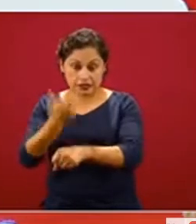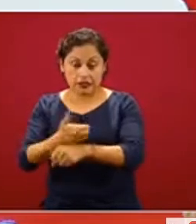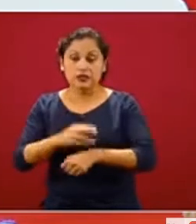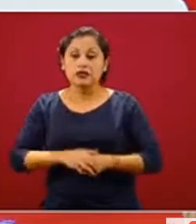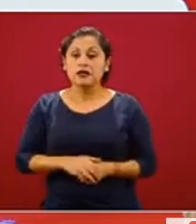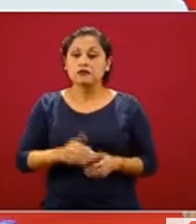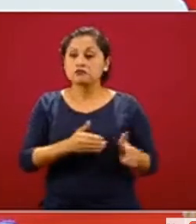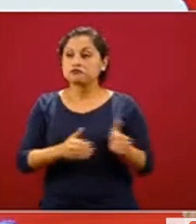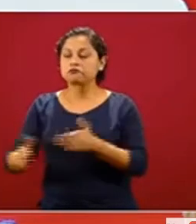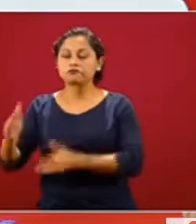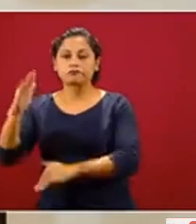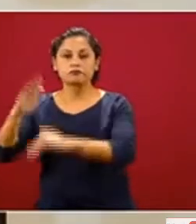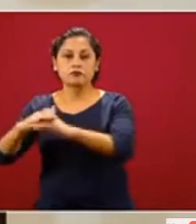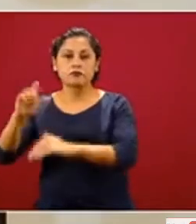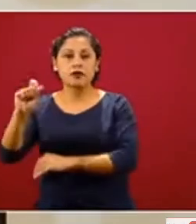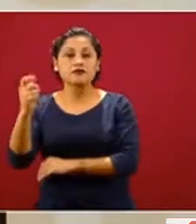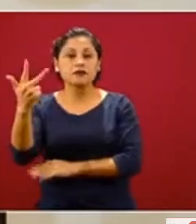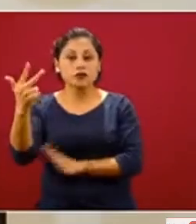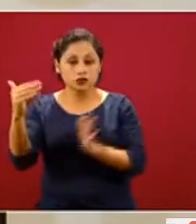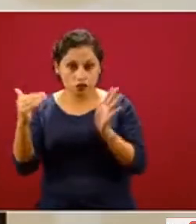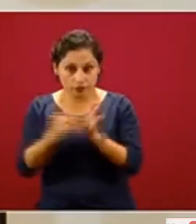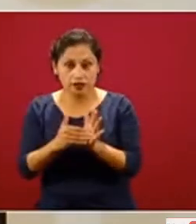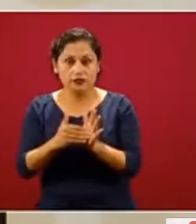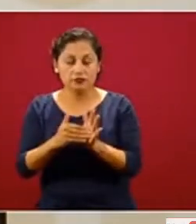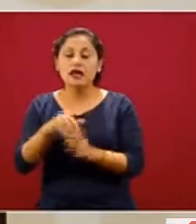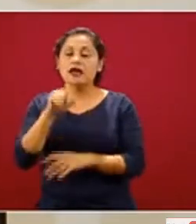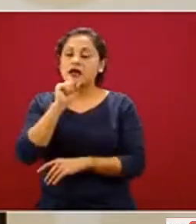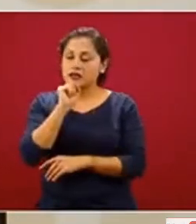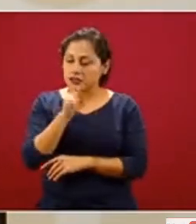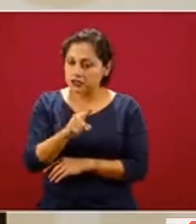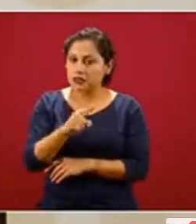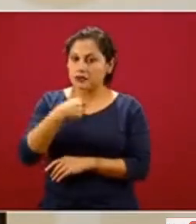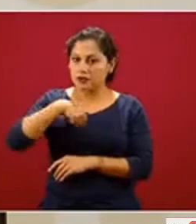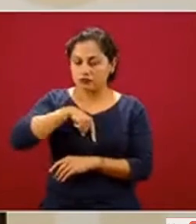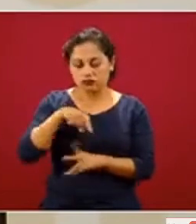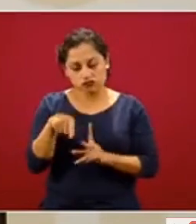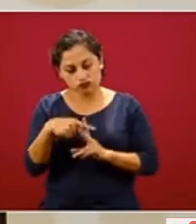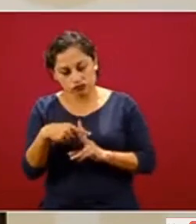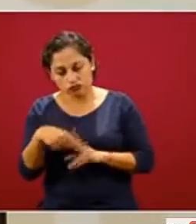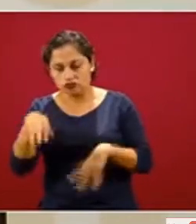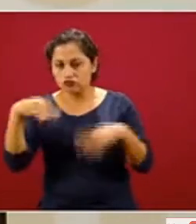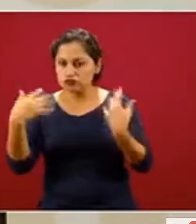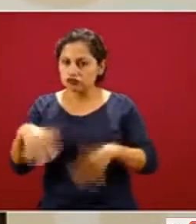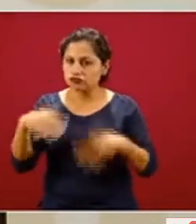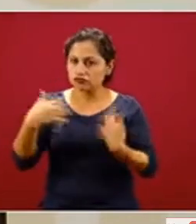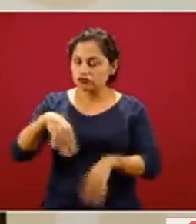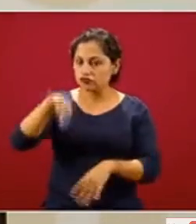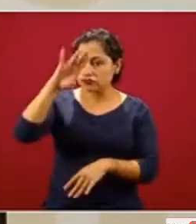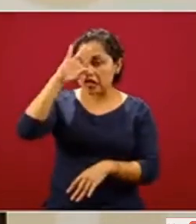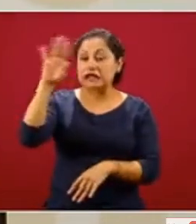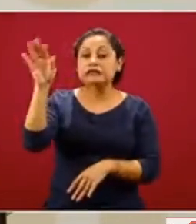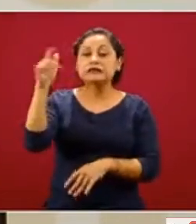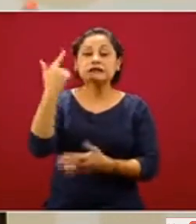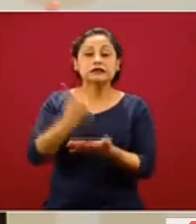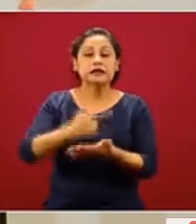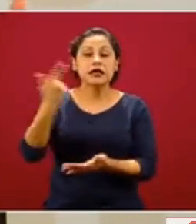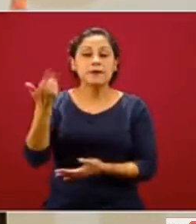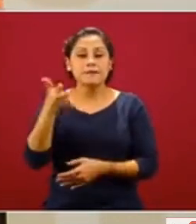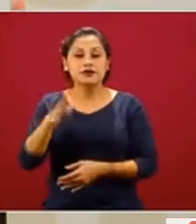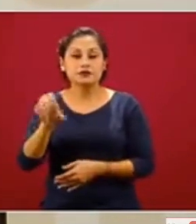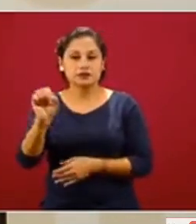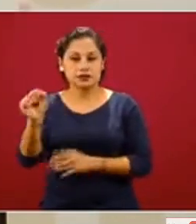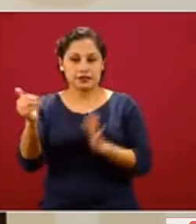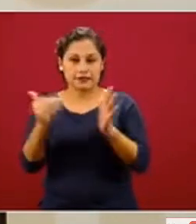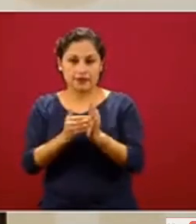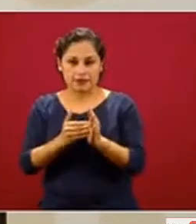que se redondea a los 30,000, e incluso un escenario muy catastrófico que podía llegar a 60,000. ¿Cuál de ellos es